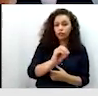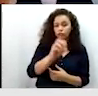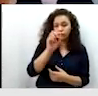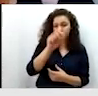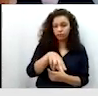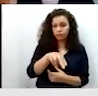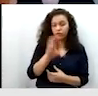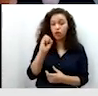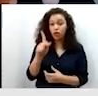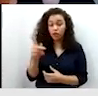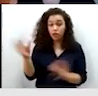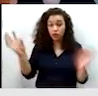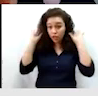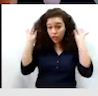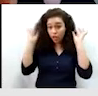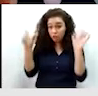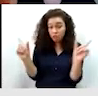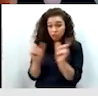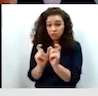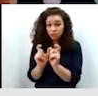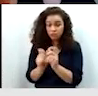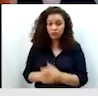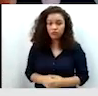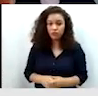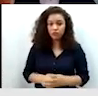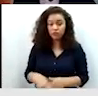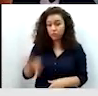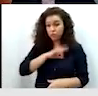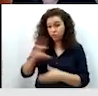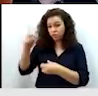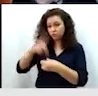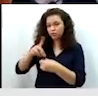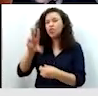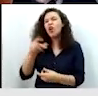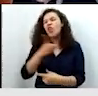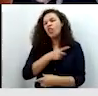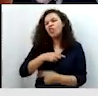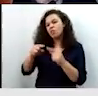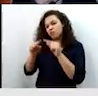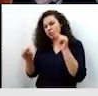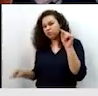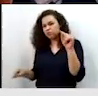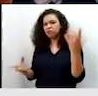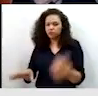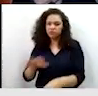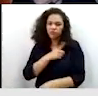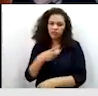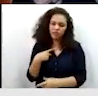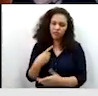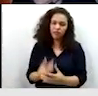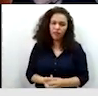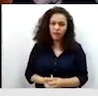Aunque el cabello esté corto, ¿se dona? No, deben ser un poquito más largos. Porque se utiliza.